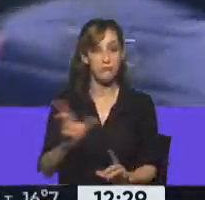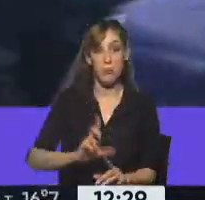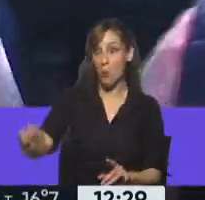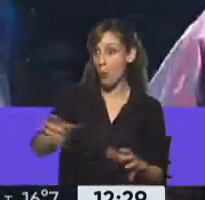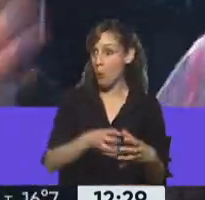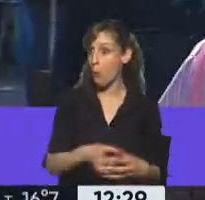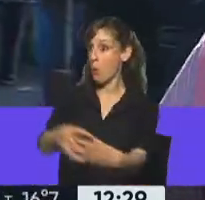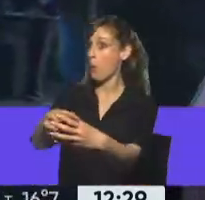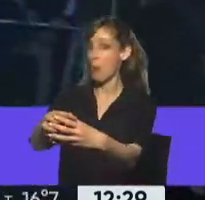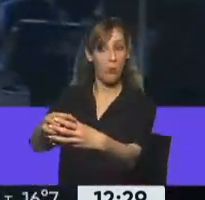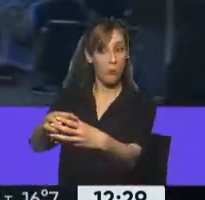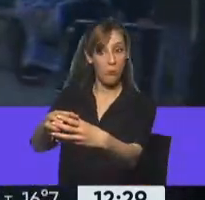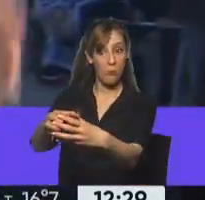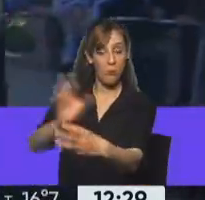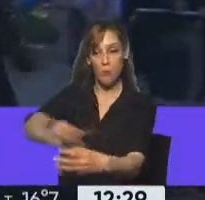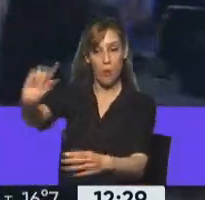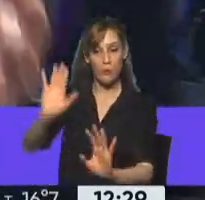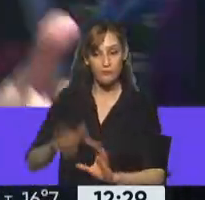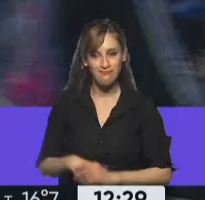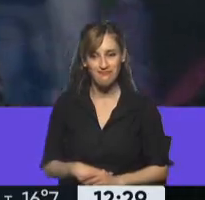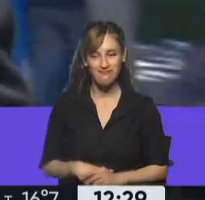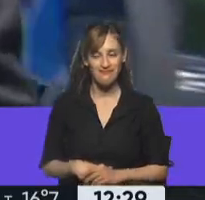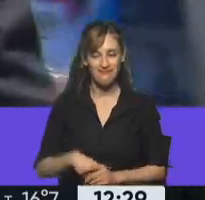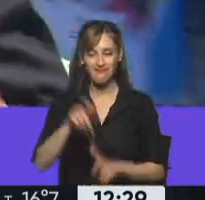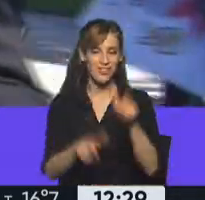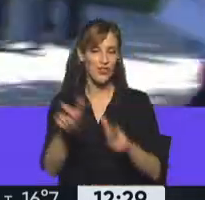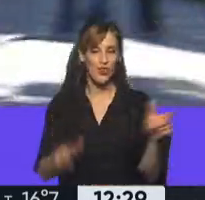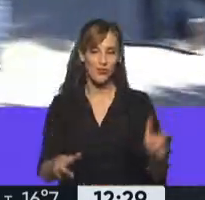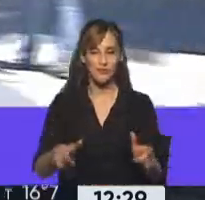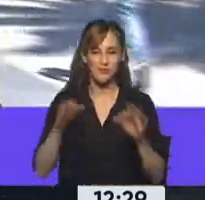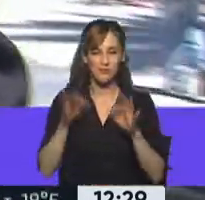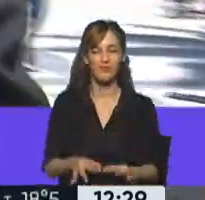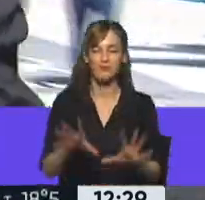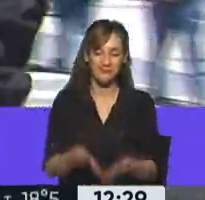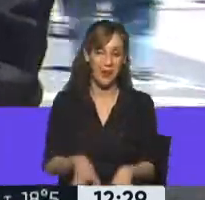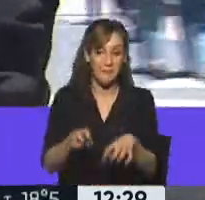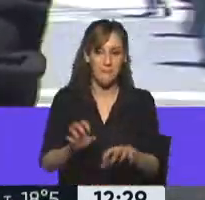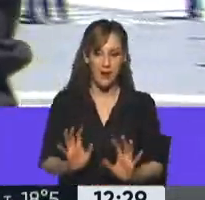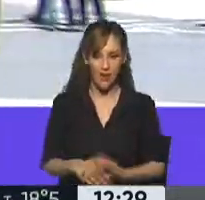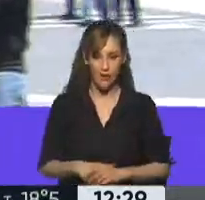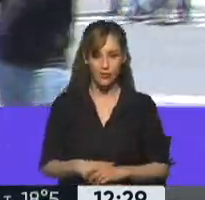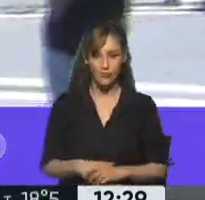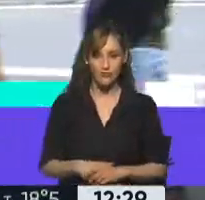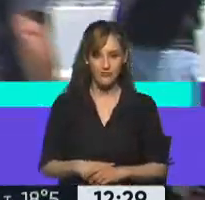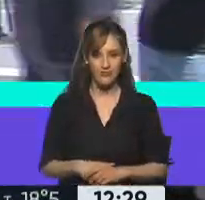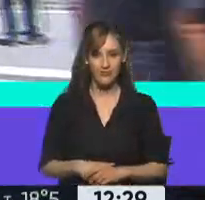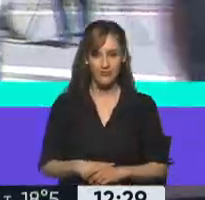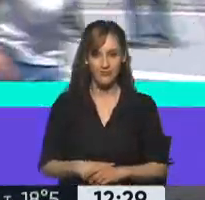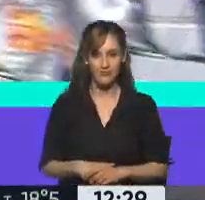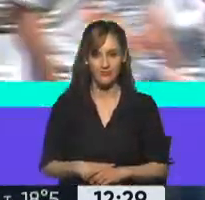Fuerza rajaron. La gente viene desde muy temprano, se va ubicando. Yo no sé si van a poder conservar